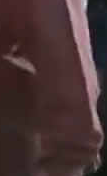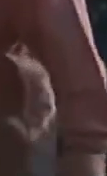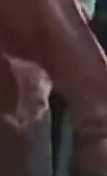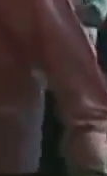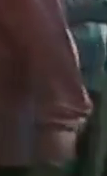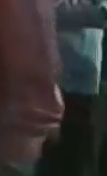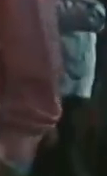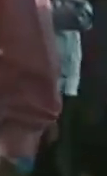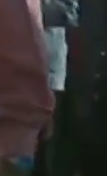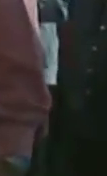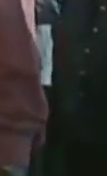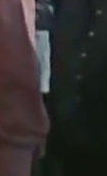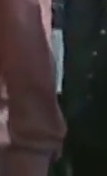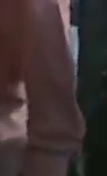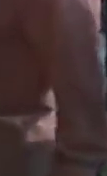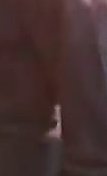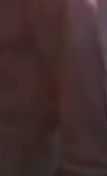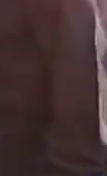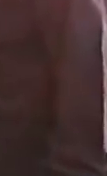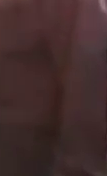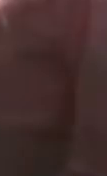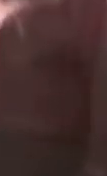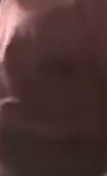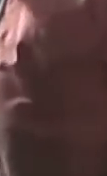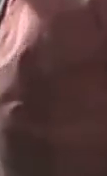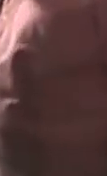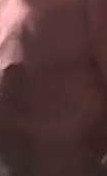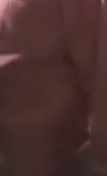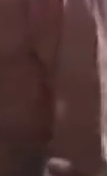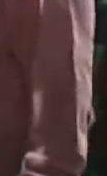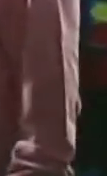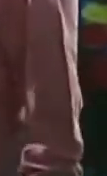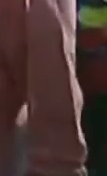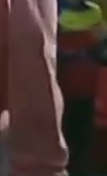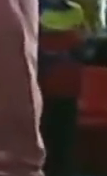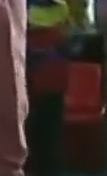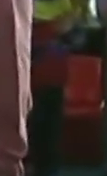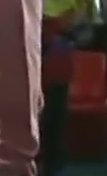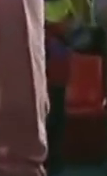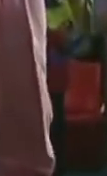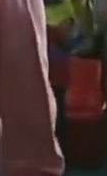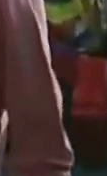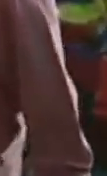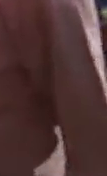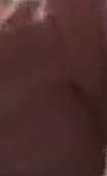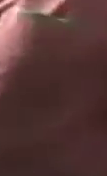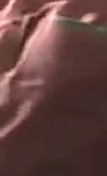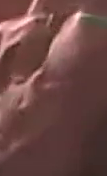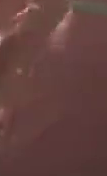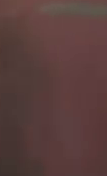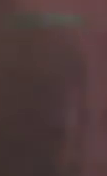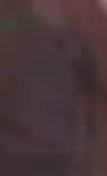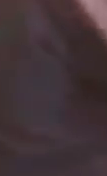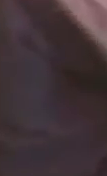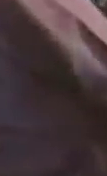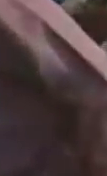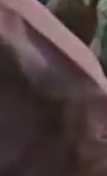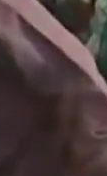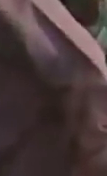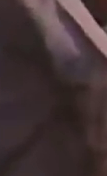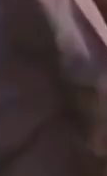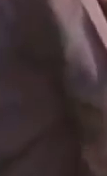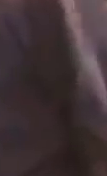Presidente de la República Bolivariana de Venezuela, por toda la juventud patriótica, la juventud democrática y